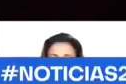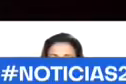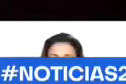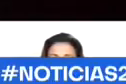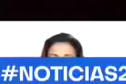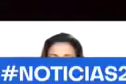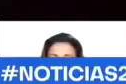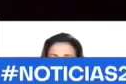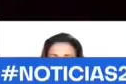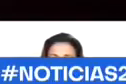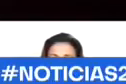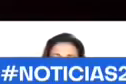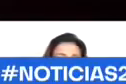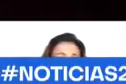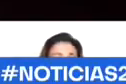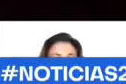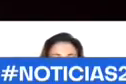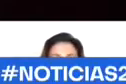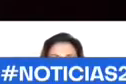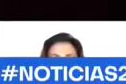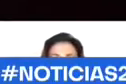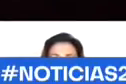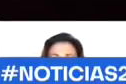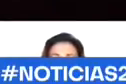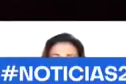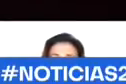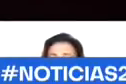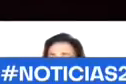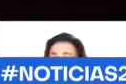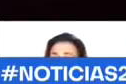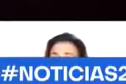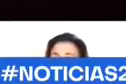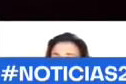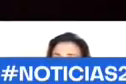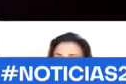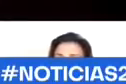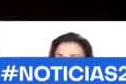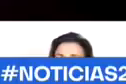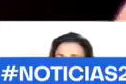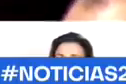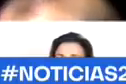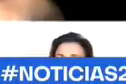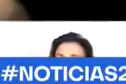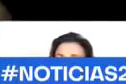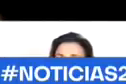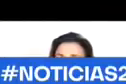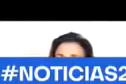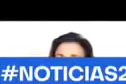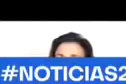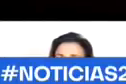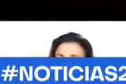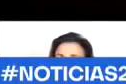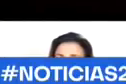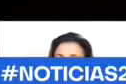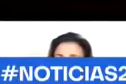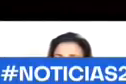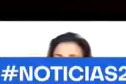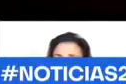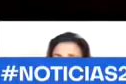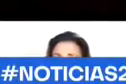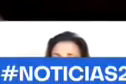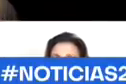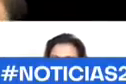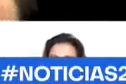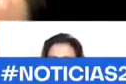Diputado Barrera. Presidente, ¿no puedo argumentar, por favor, la solicitud? Tiene 3 minutos. Sí, pues está pidiendo la